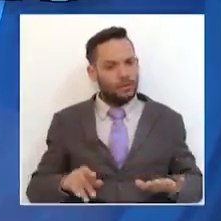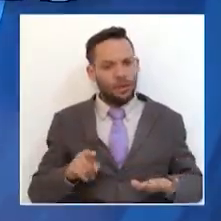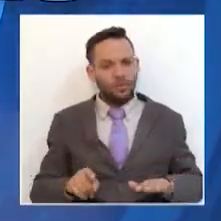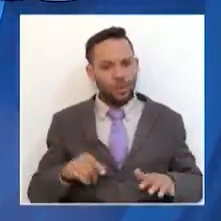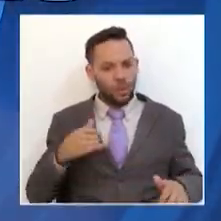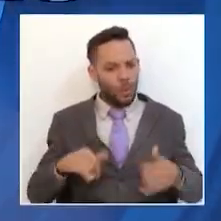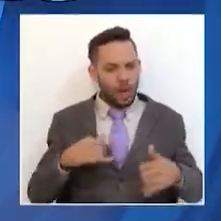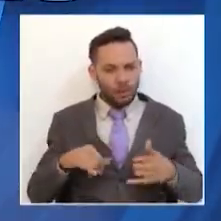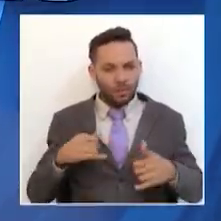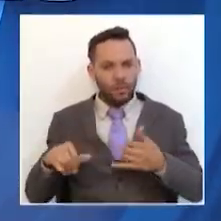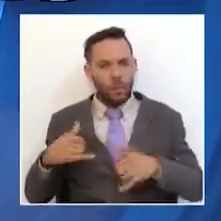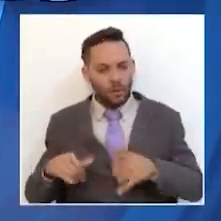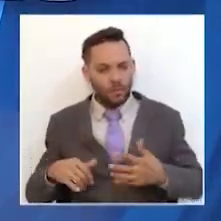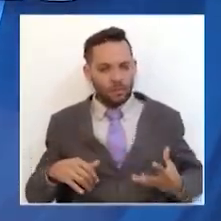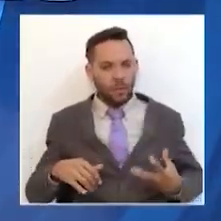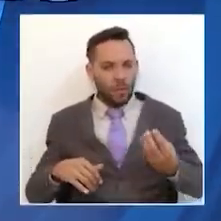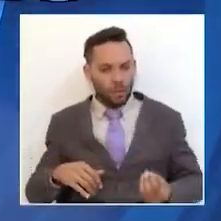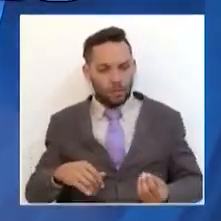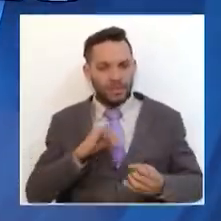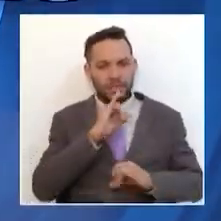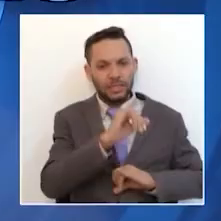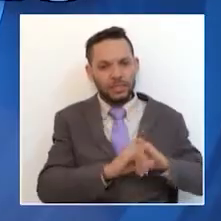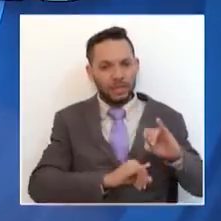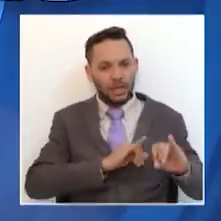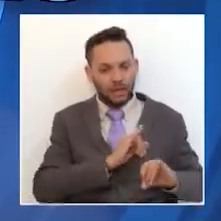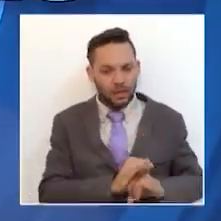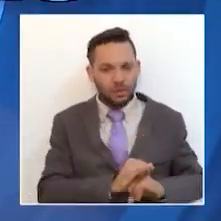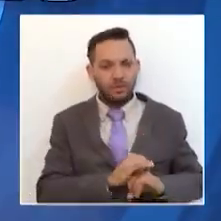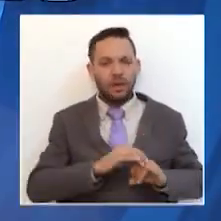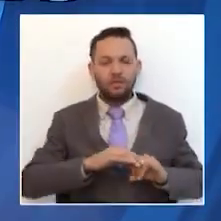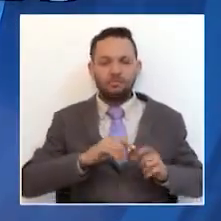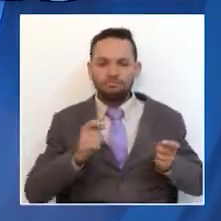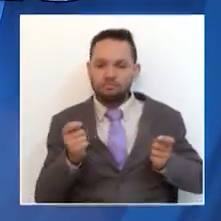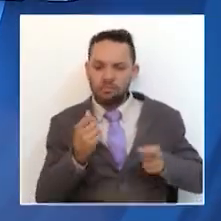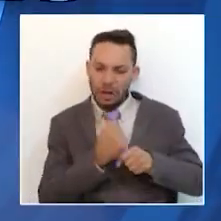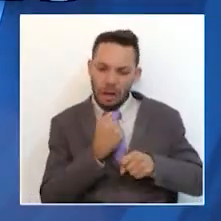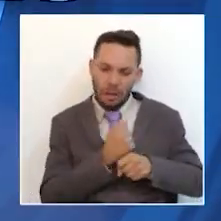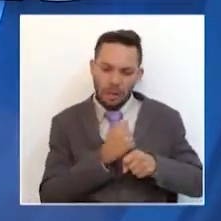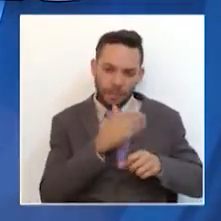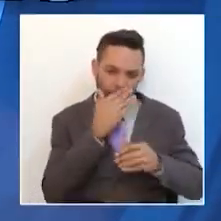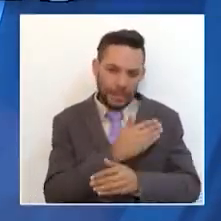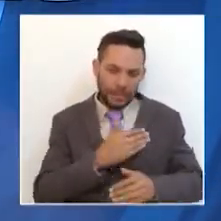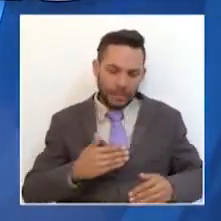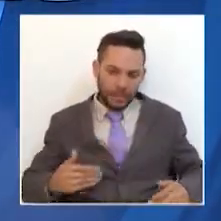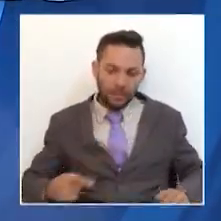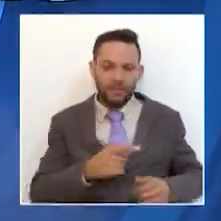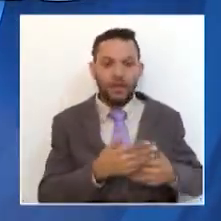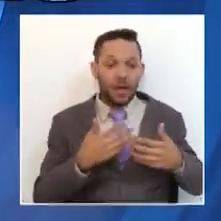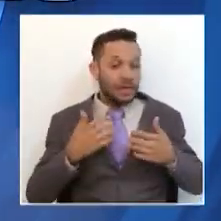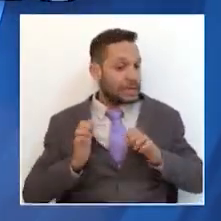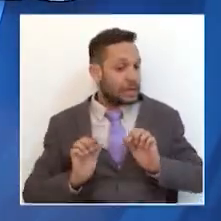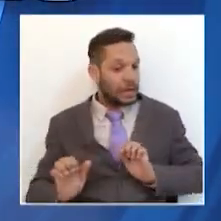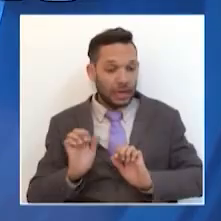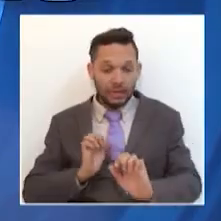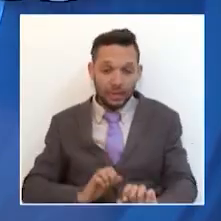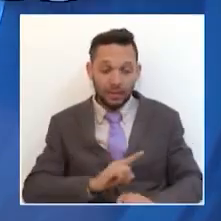acto simbólico la Organización Internacional Aldeas Infantiles realizó esta actividad para rechazar que los niños y niñas sigan siendo víctimas